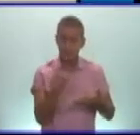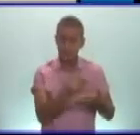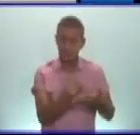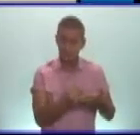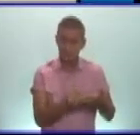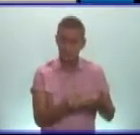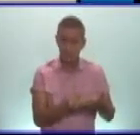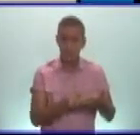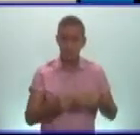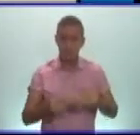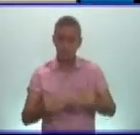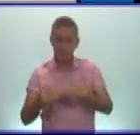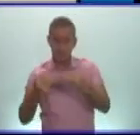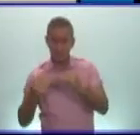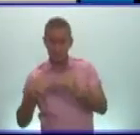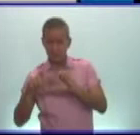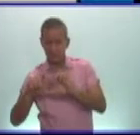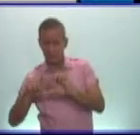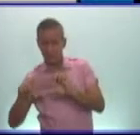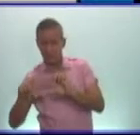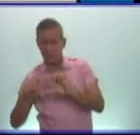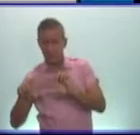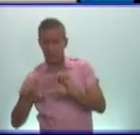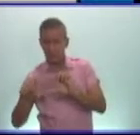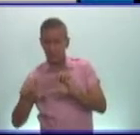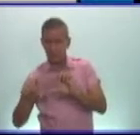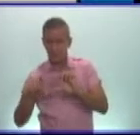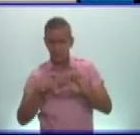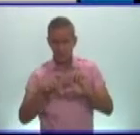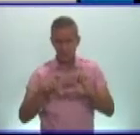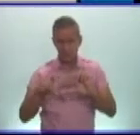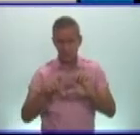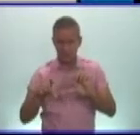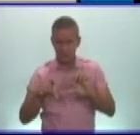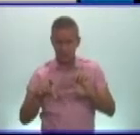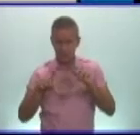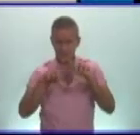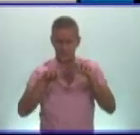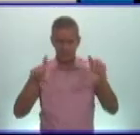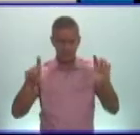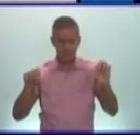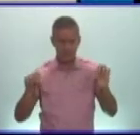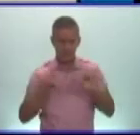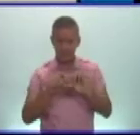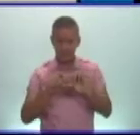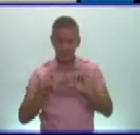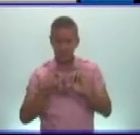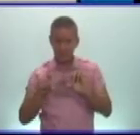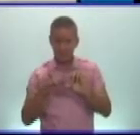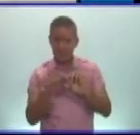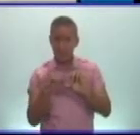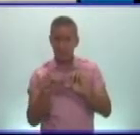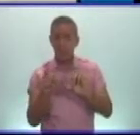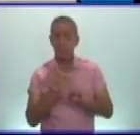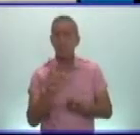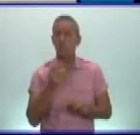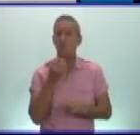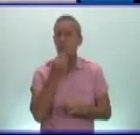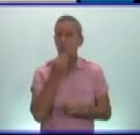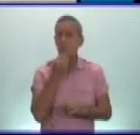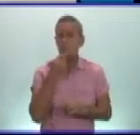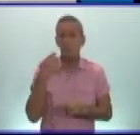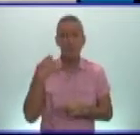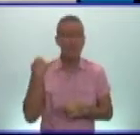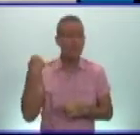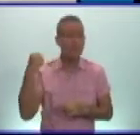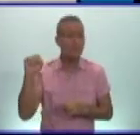Le escribimos de la parte de abajo, más bien en el centro del sobre. No puede faltar, por supuesto, el sello postal.